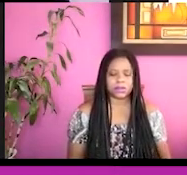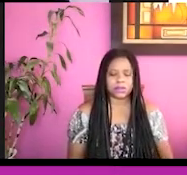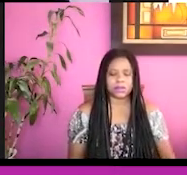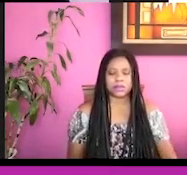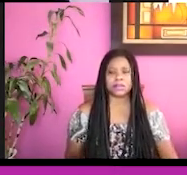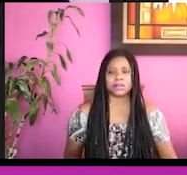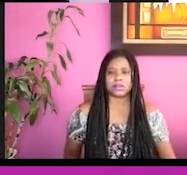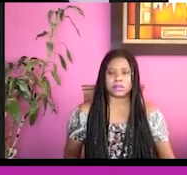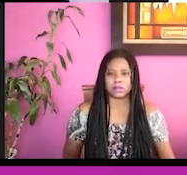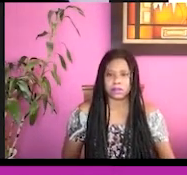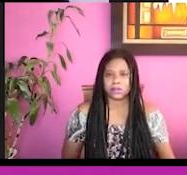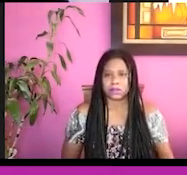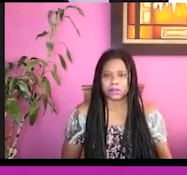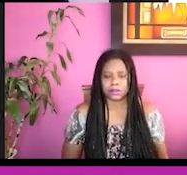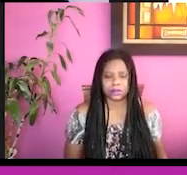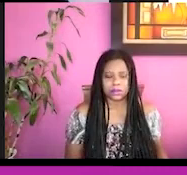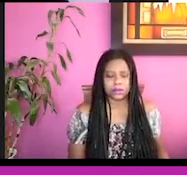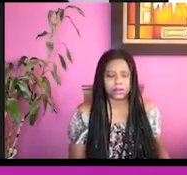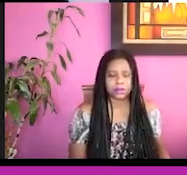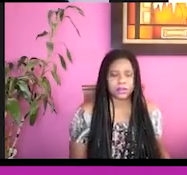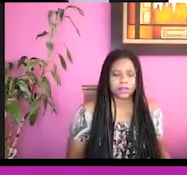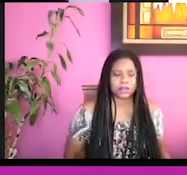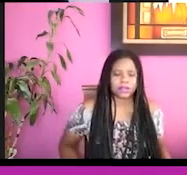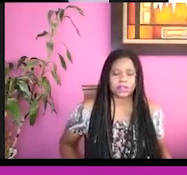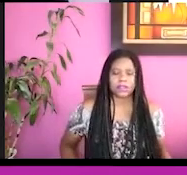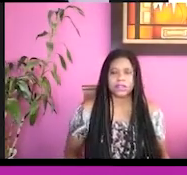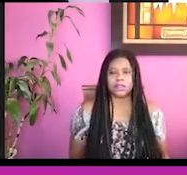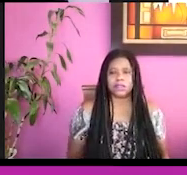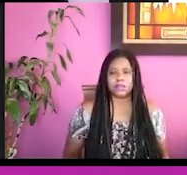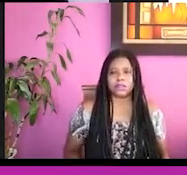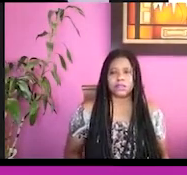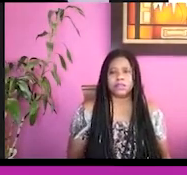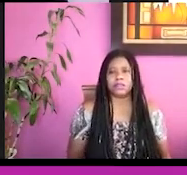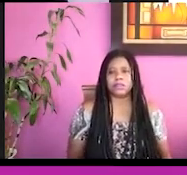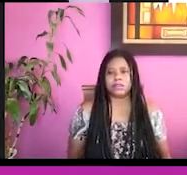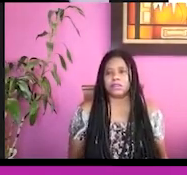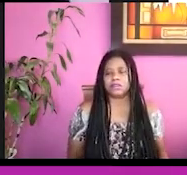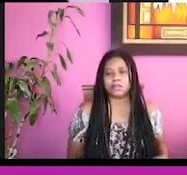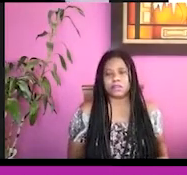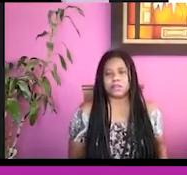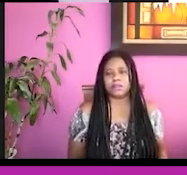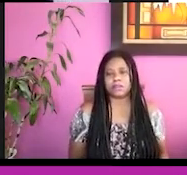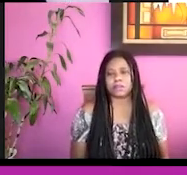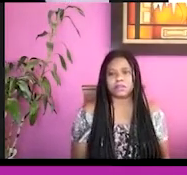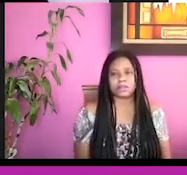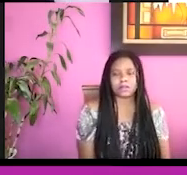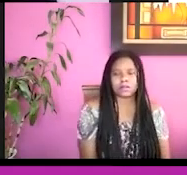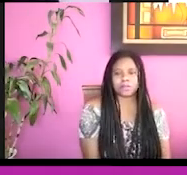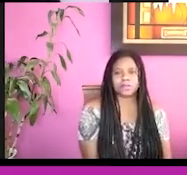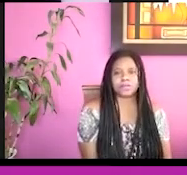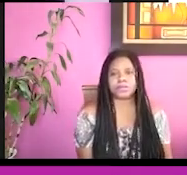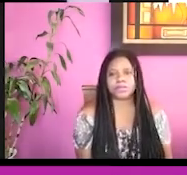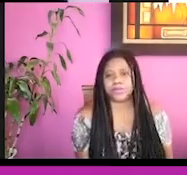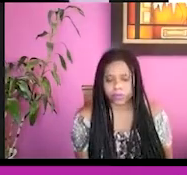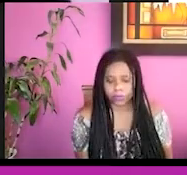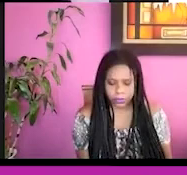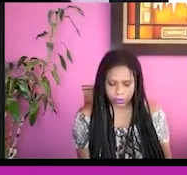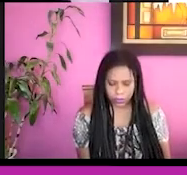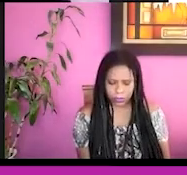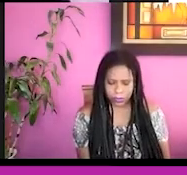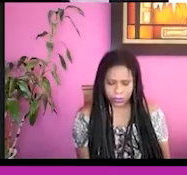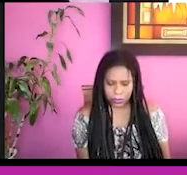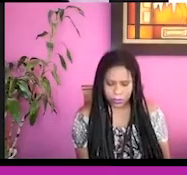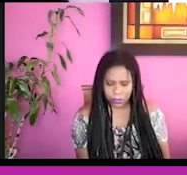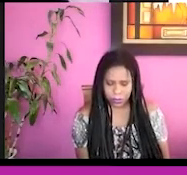seguridad emocional, eso es un aspecto clave. Lo segundo es ir entendiendo al estudiante y cuáles son sus posibilidades. Existe,